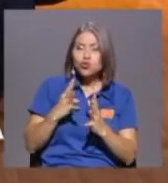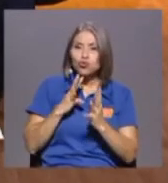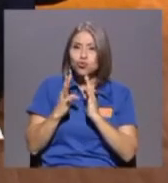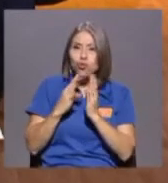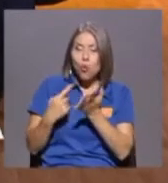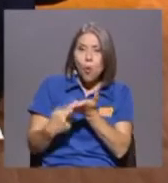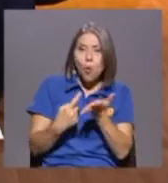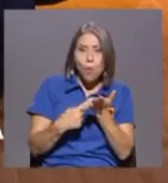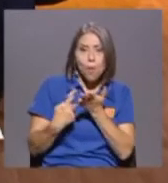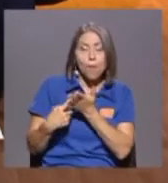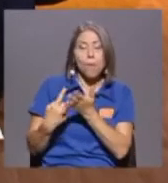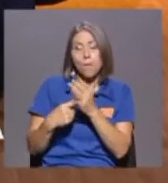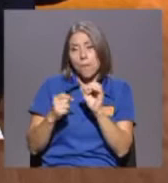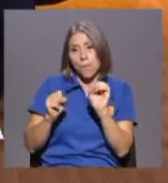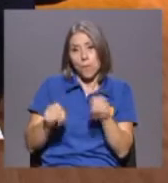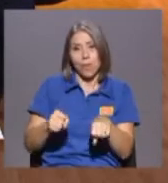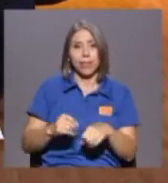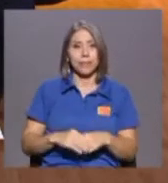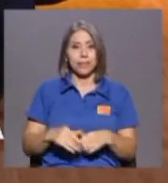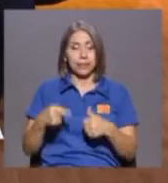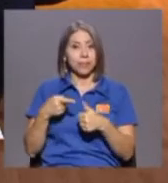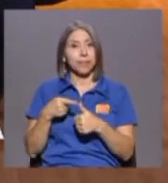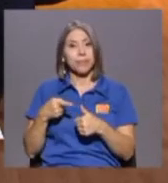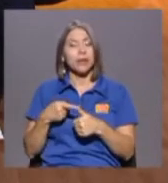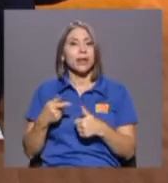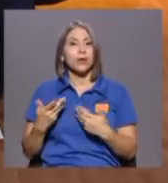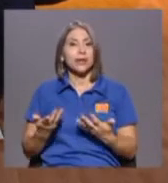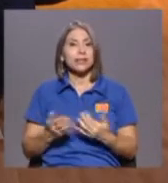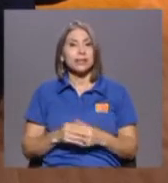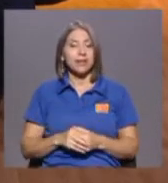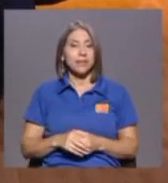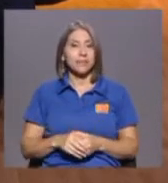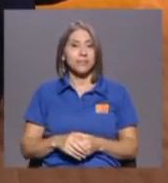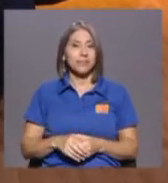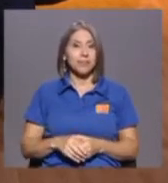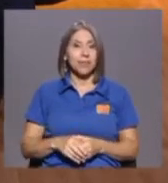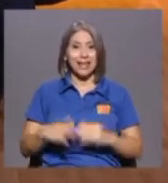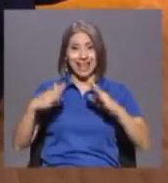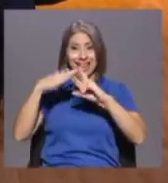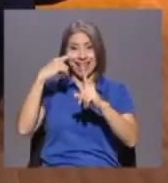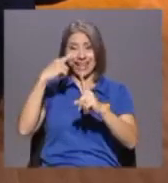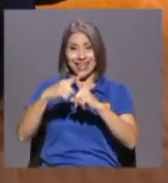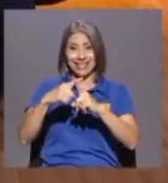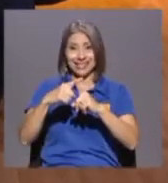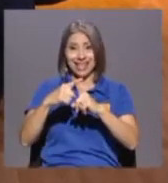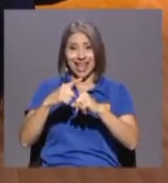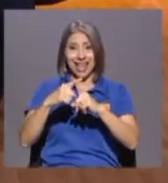traerse a colación. El primero es que es un monumento patrimonio de la